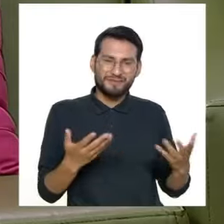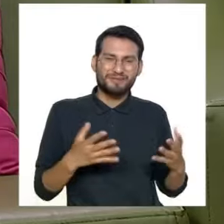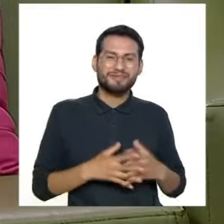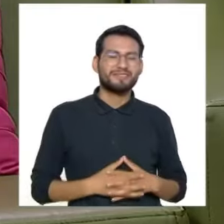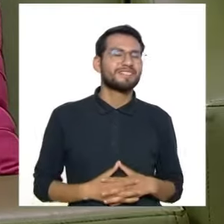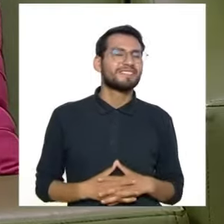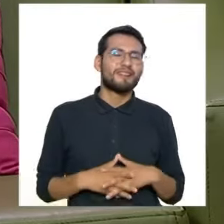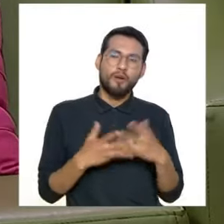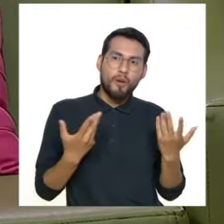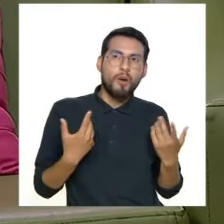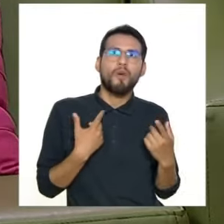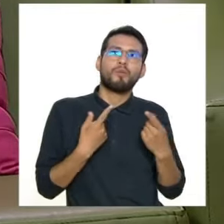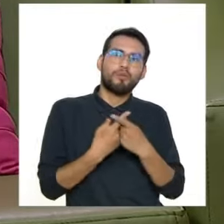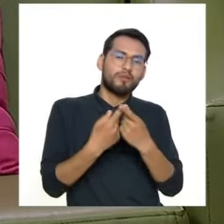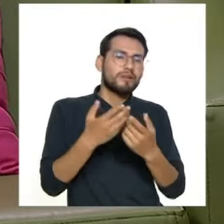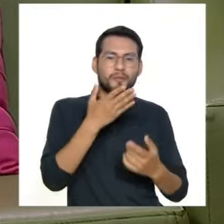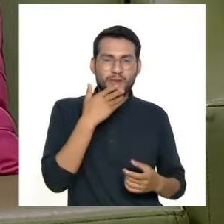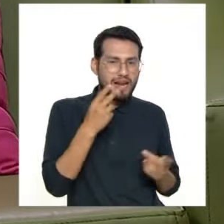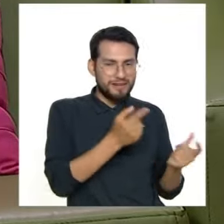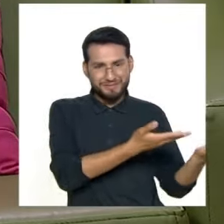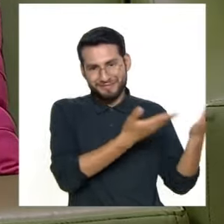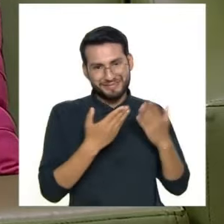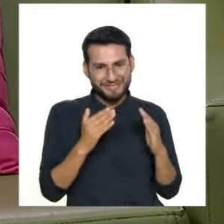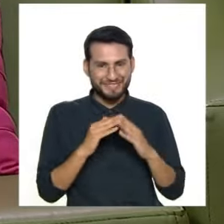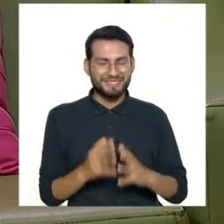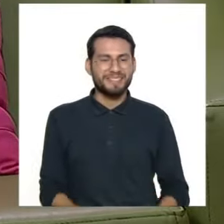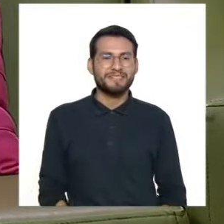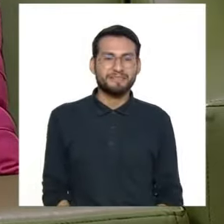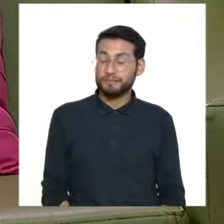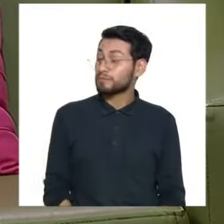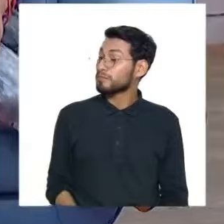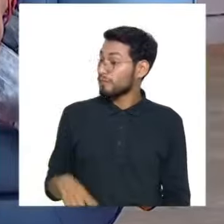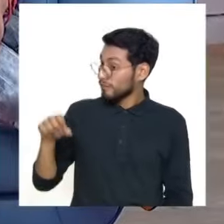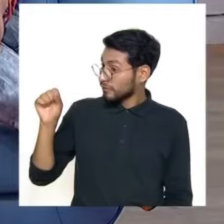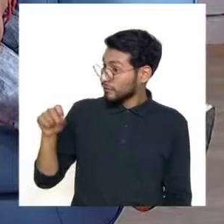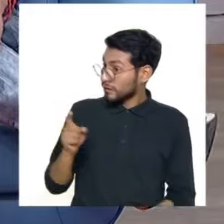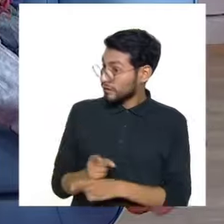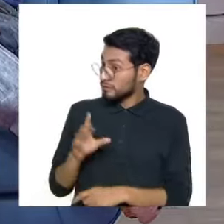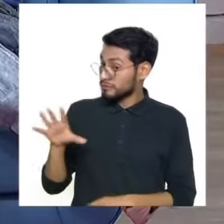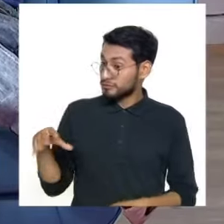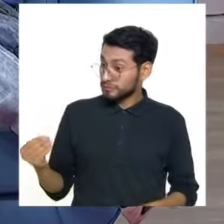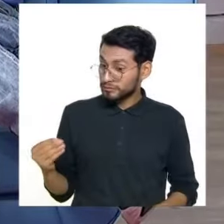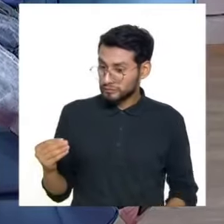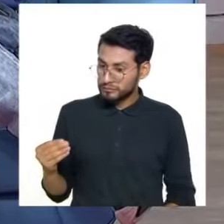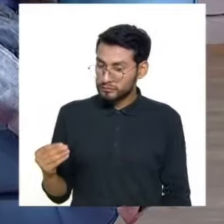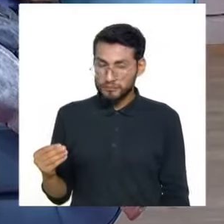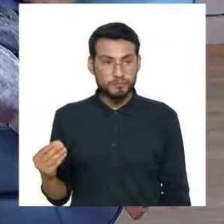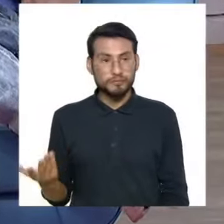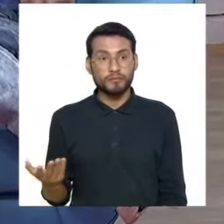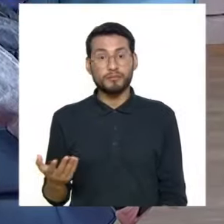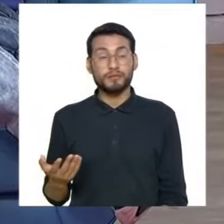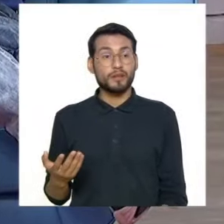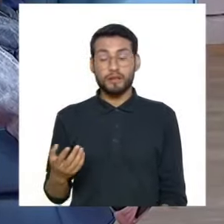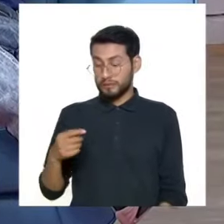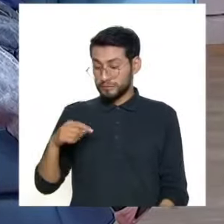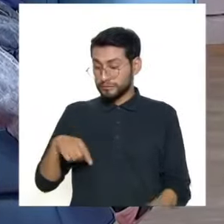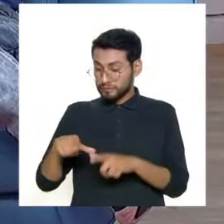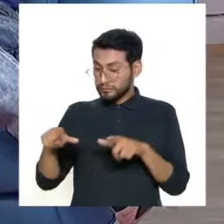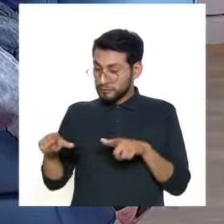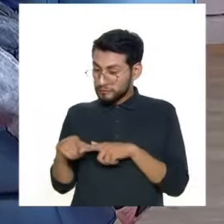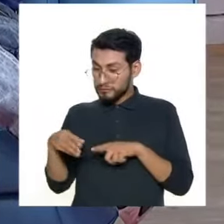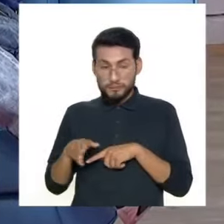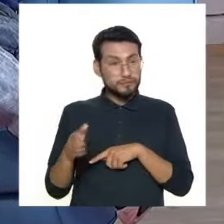también entonces queremos que las cosas lleguen a casa claro es cierto Nilo lo que dices no porque antes no sé moverte de un Distrito